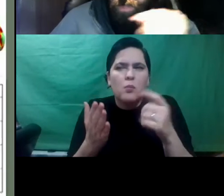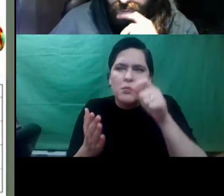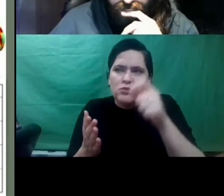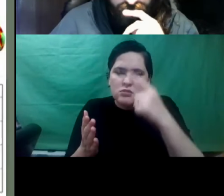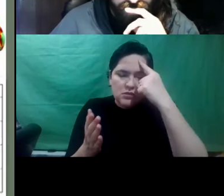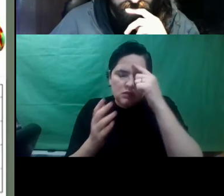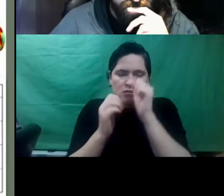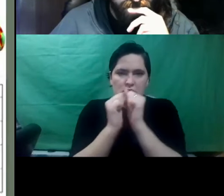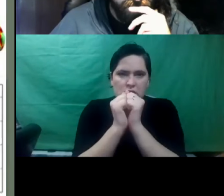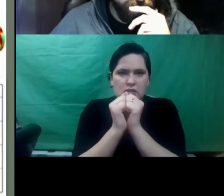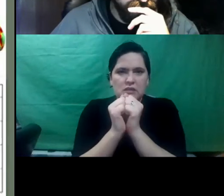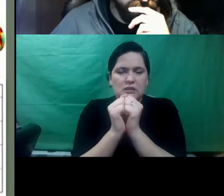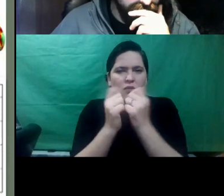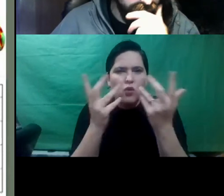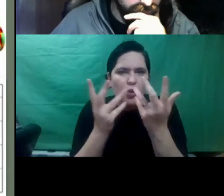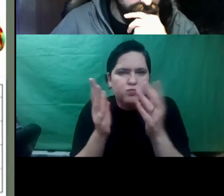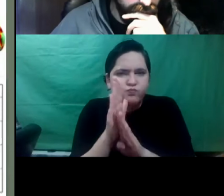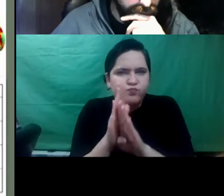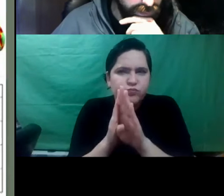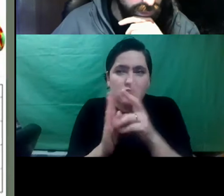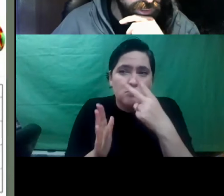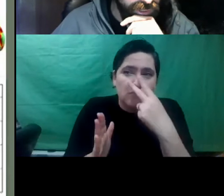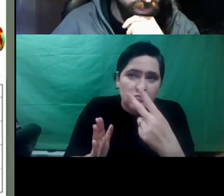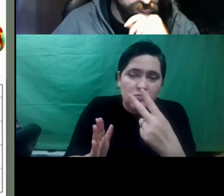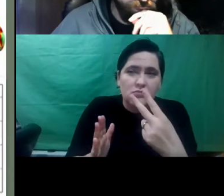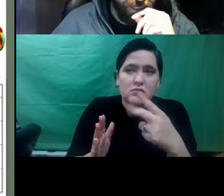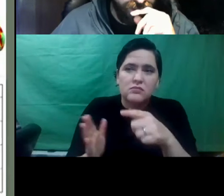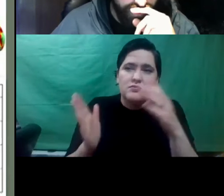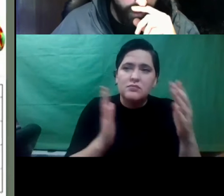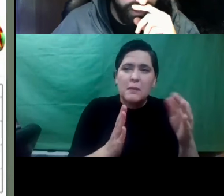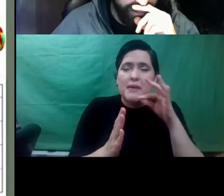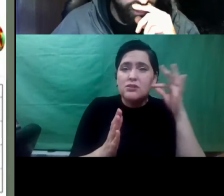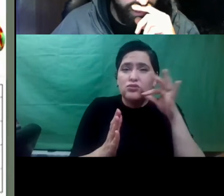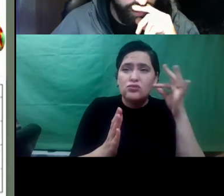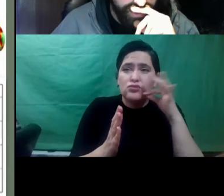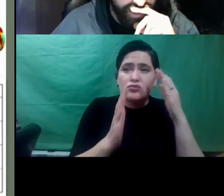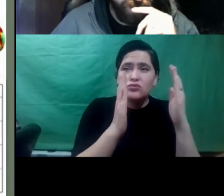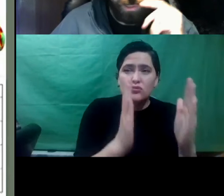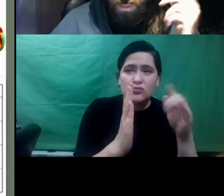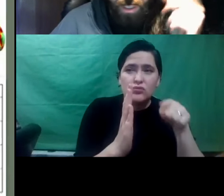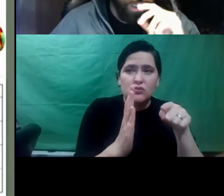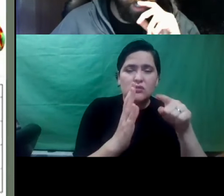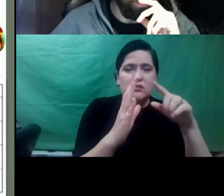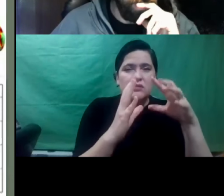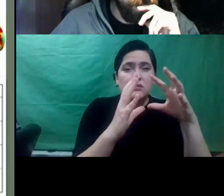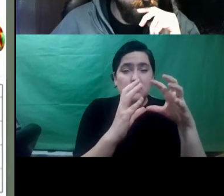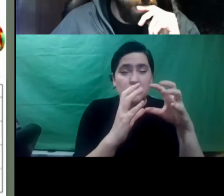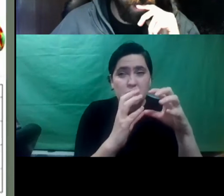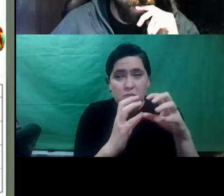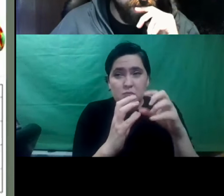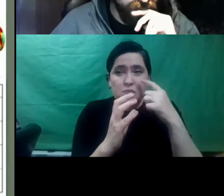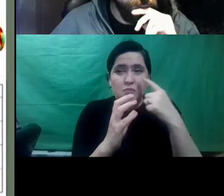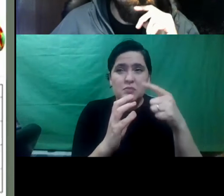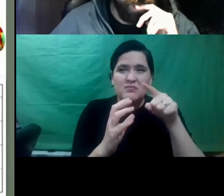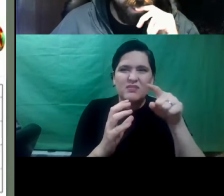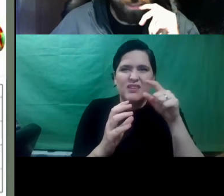Entonces acá estoy mostrando cerebros, y lo que se ve en el caso de la izquierda, en amarillo, son las regiones que aumentan la entropía de forma significativa. Hay zonas del